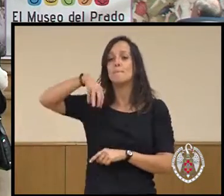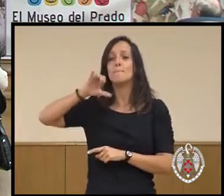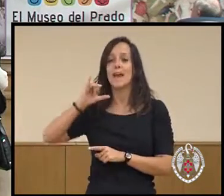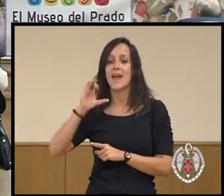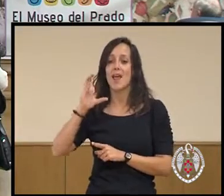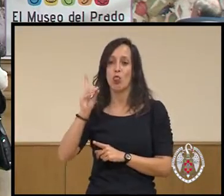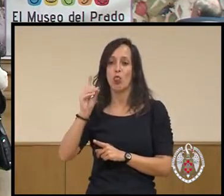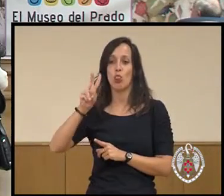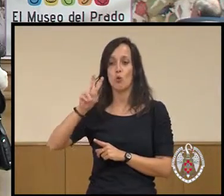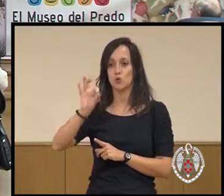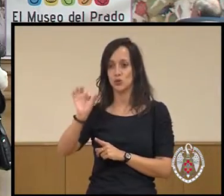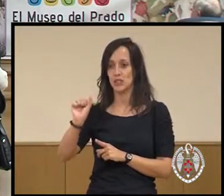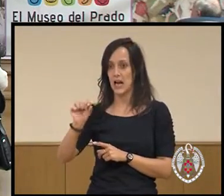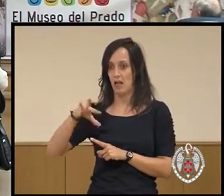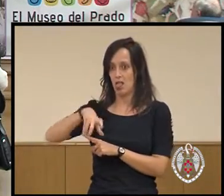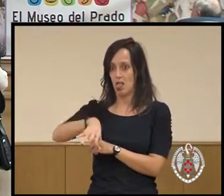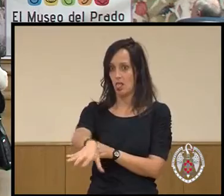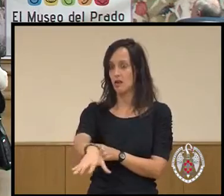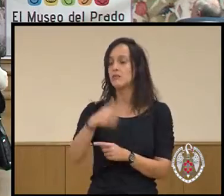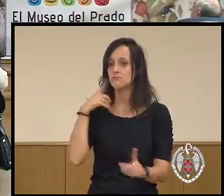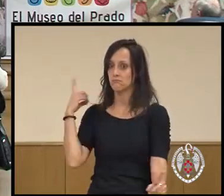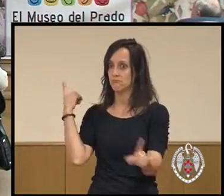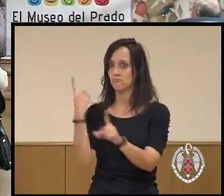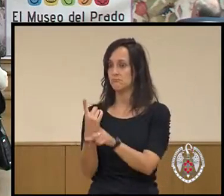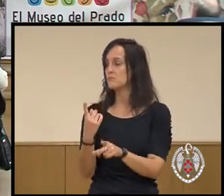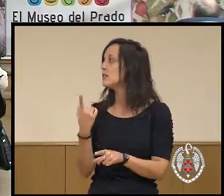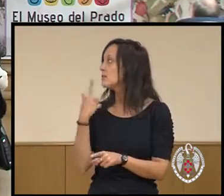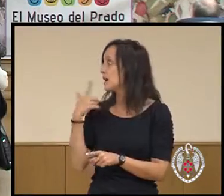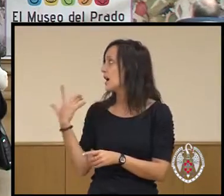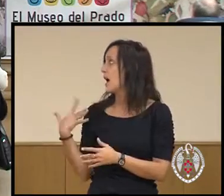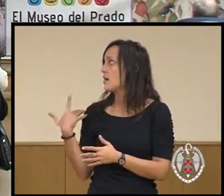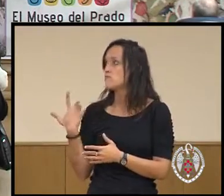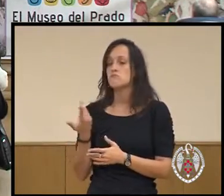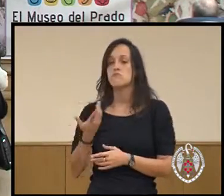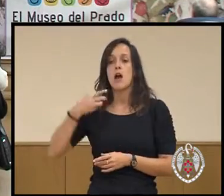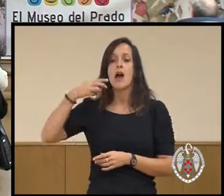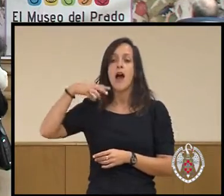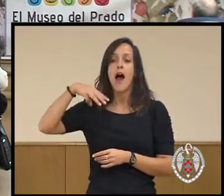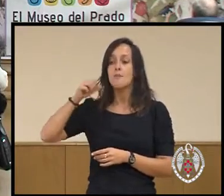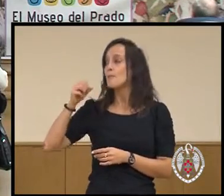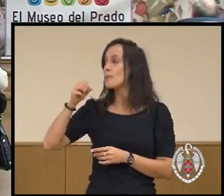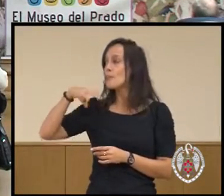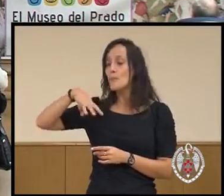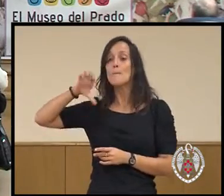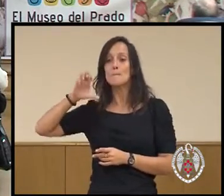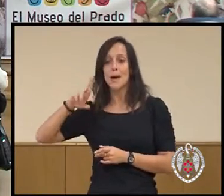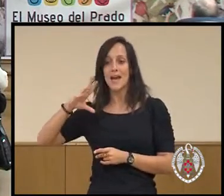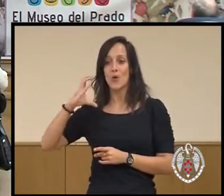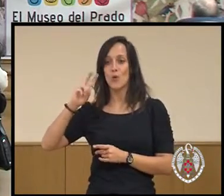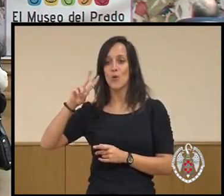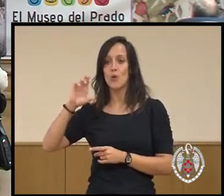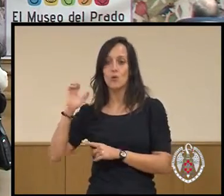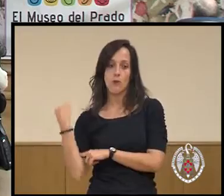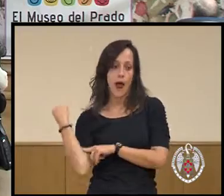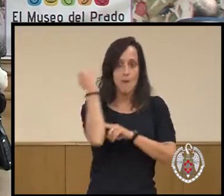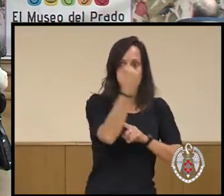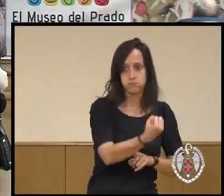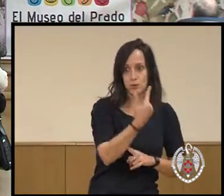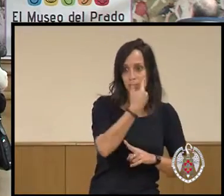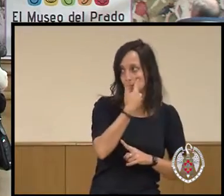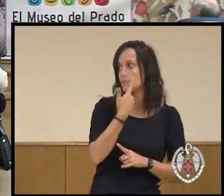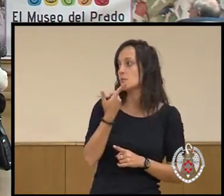ser Patricia, y Pablo, que va a ser Mercurio, que también acude a ayudarle. Adrián va a recitar el verso